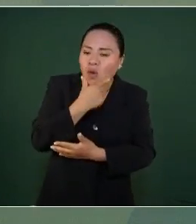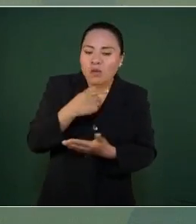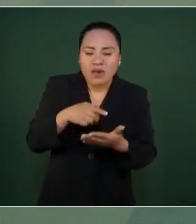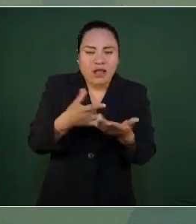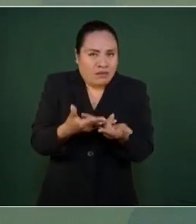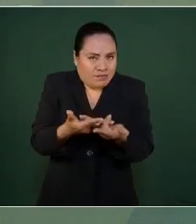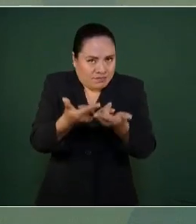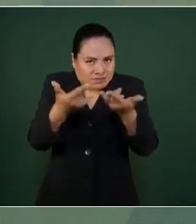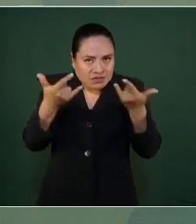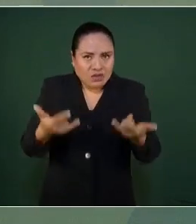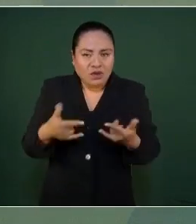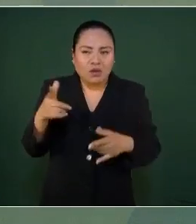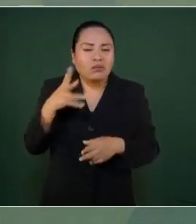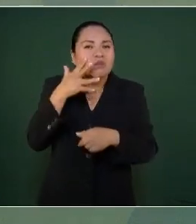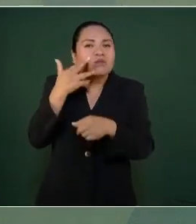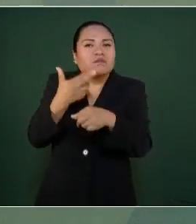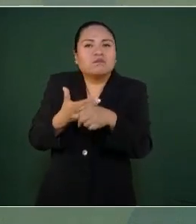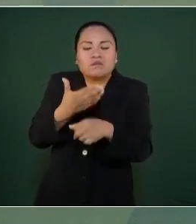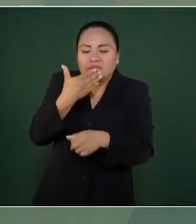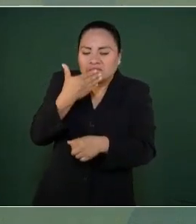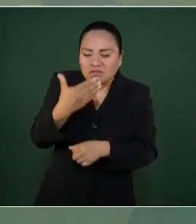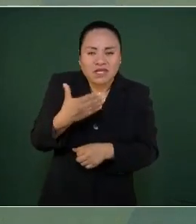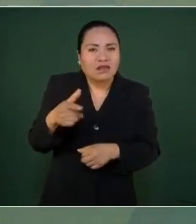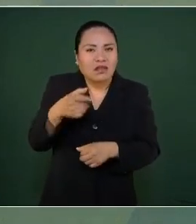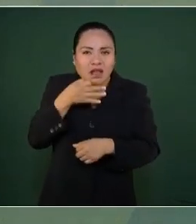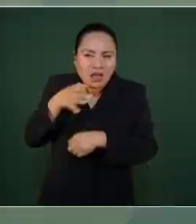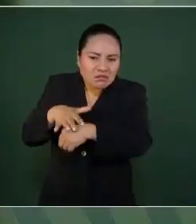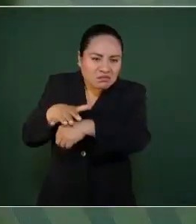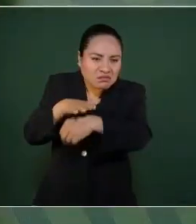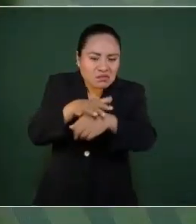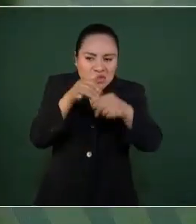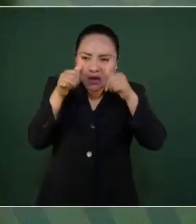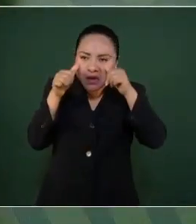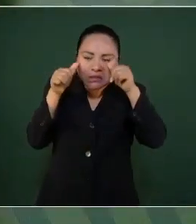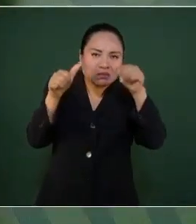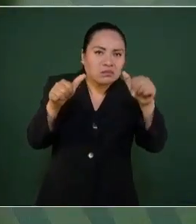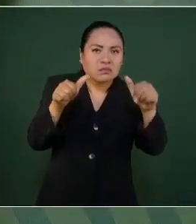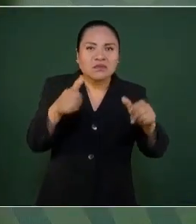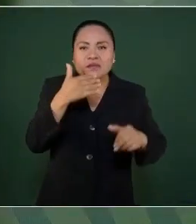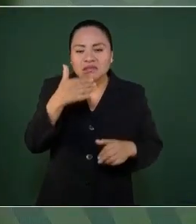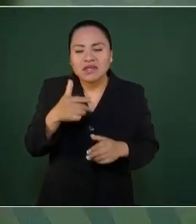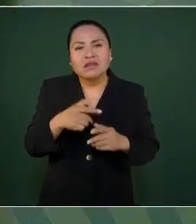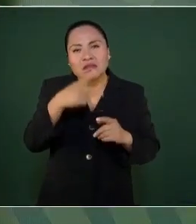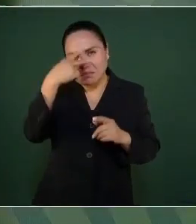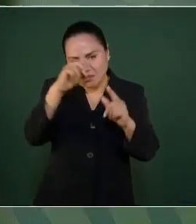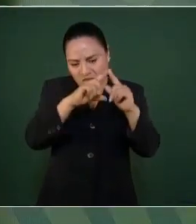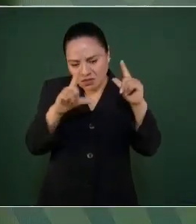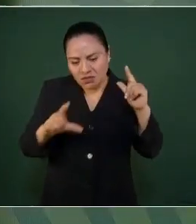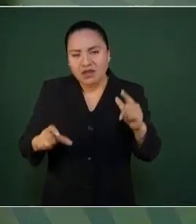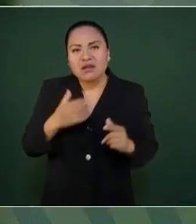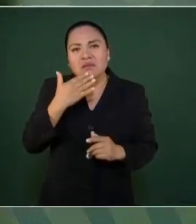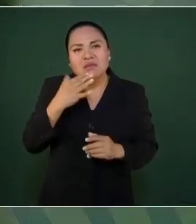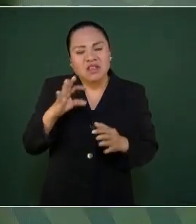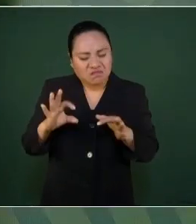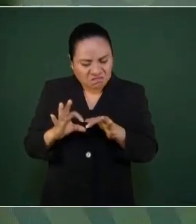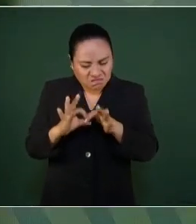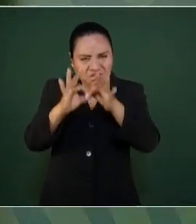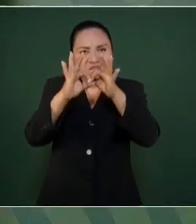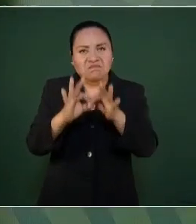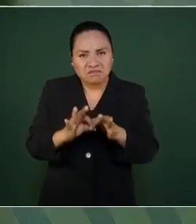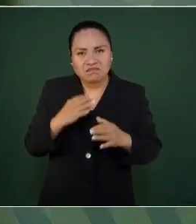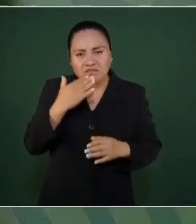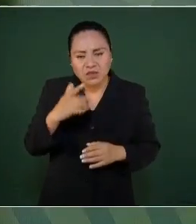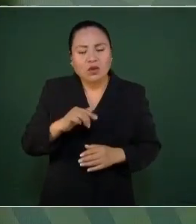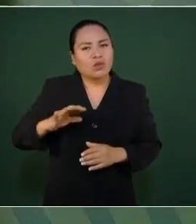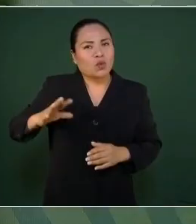sabido asumir y responder el llamado de la patria. Con congruencia, dignidad y orgullo, usted ha encabezado